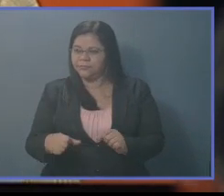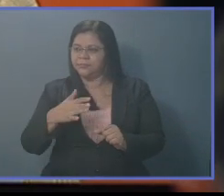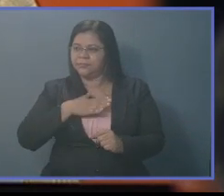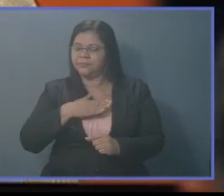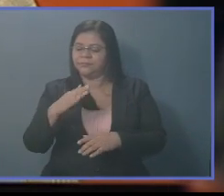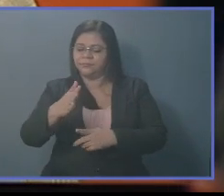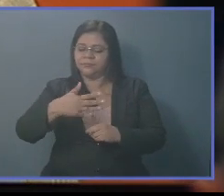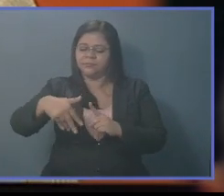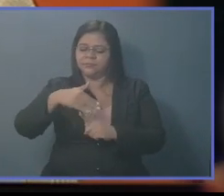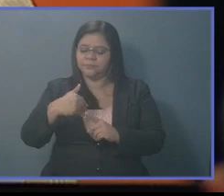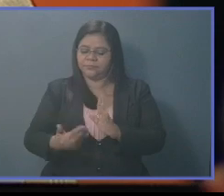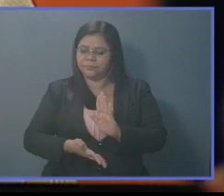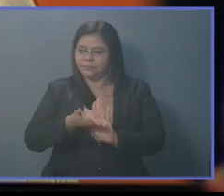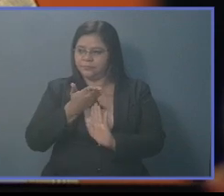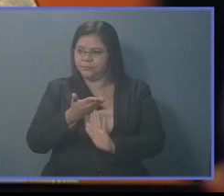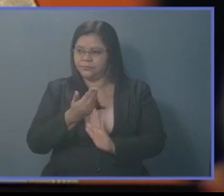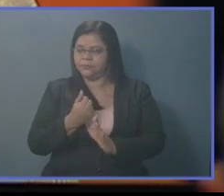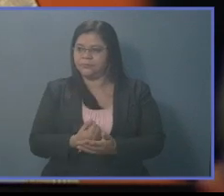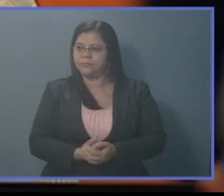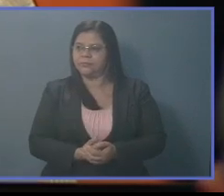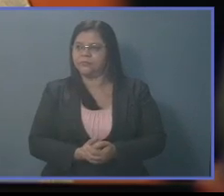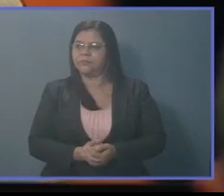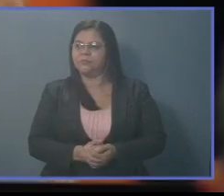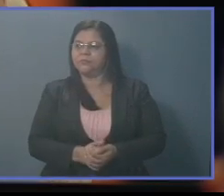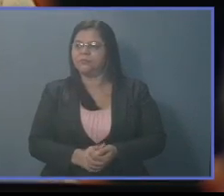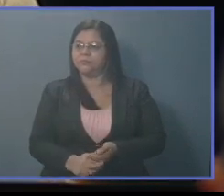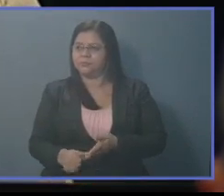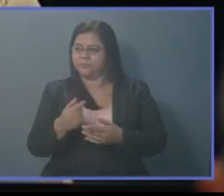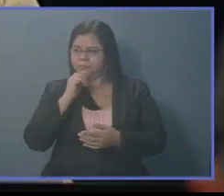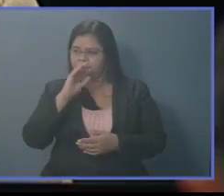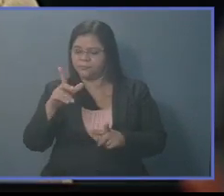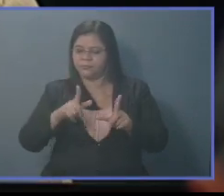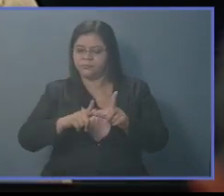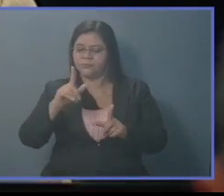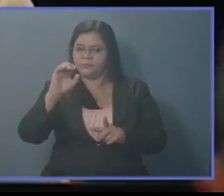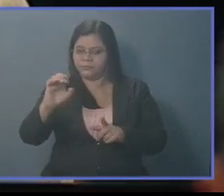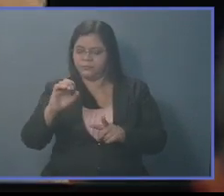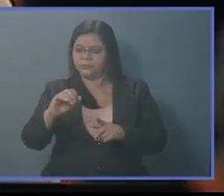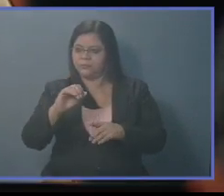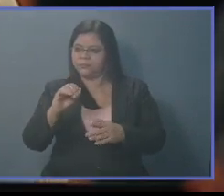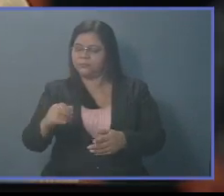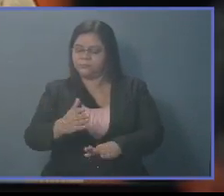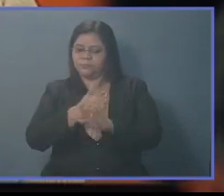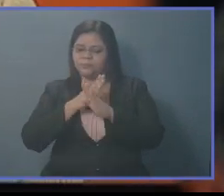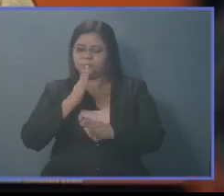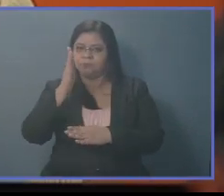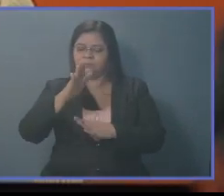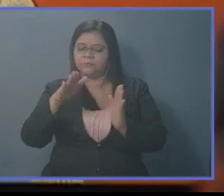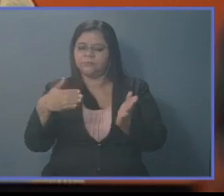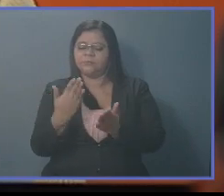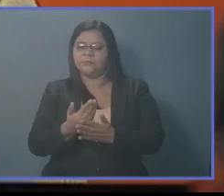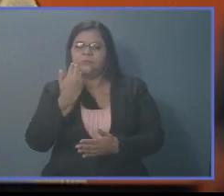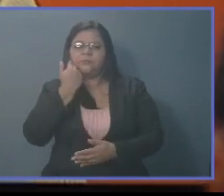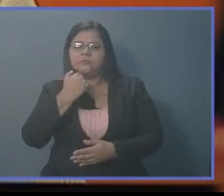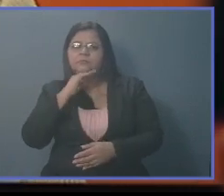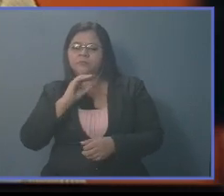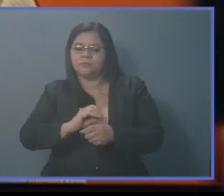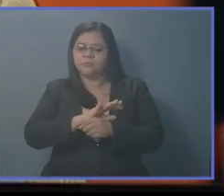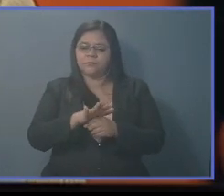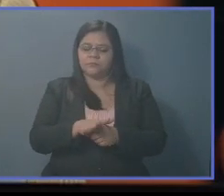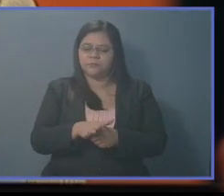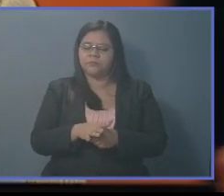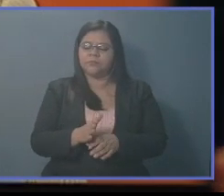Estados partes se encuentra, abro comillas, la prevención y el tratamiento de las enfermedades epidémicas,